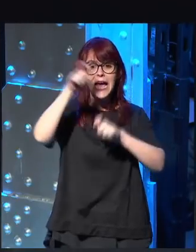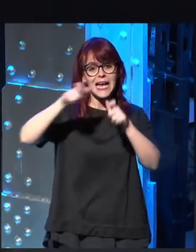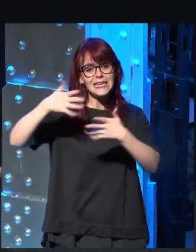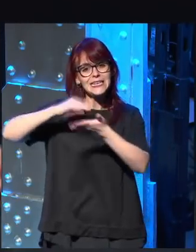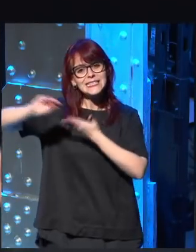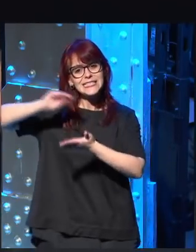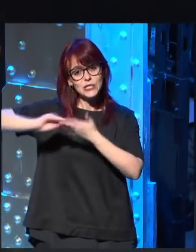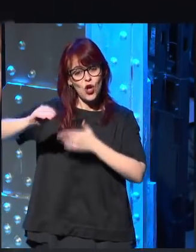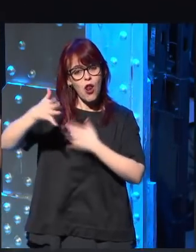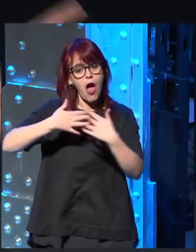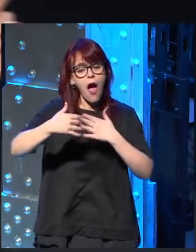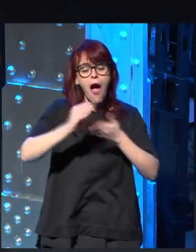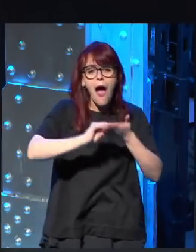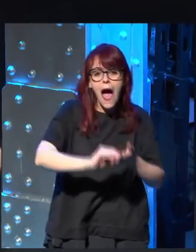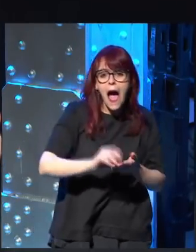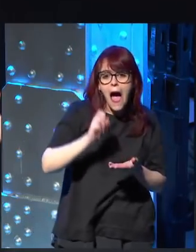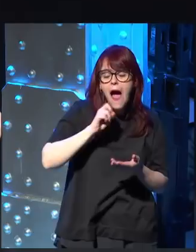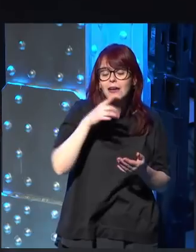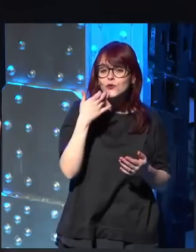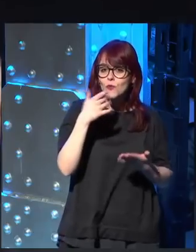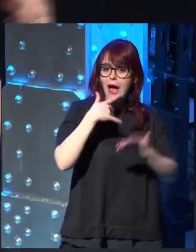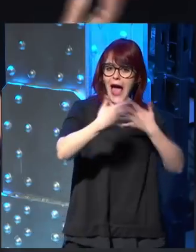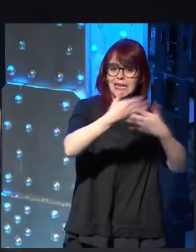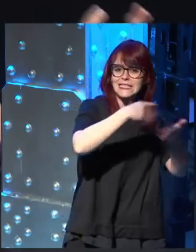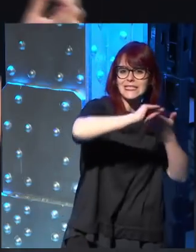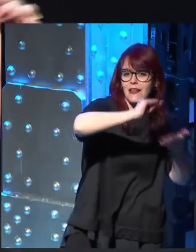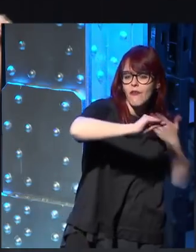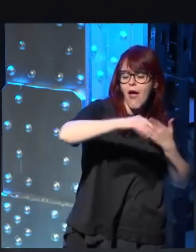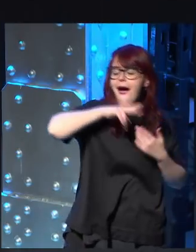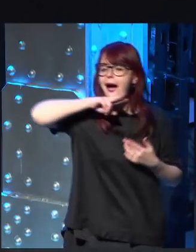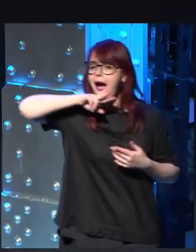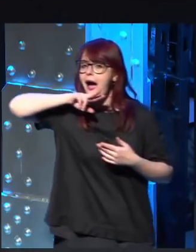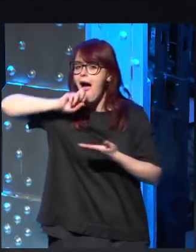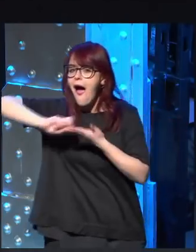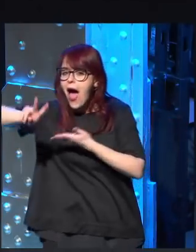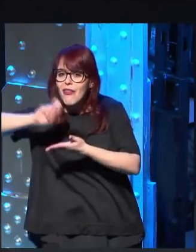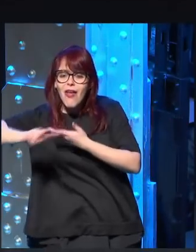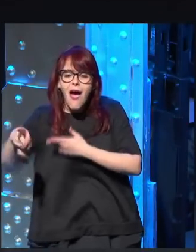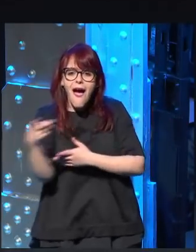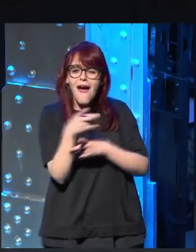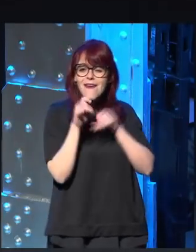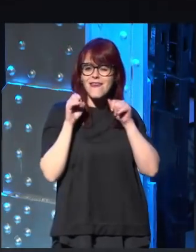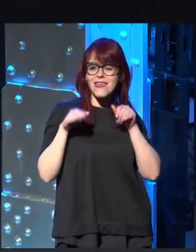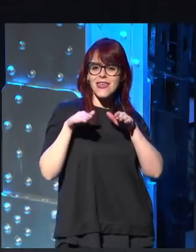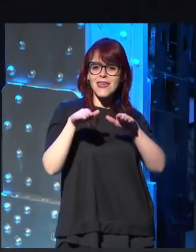los que hablan caminarían como escriben, de la misma forma, y tú lo sabes, que por ejemplo